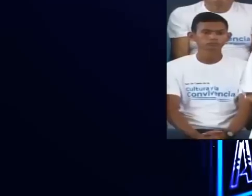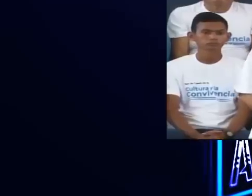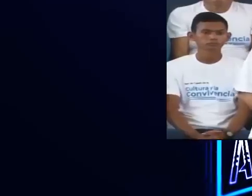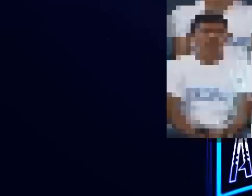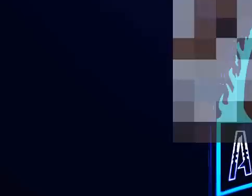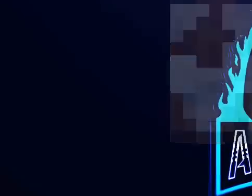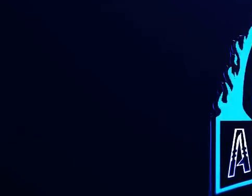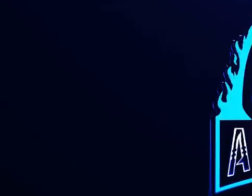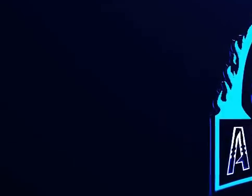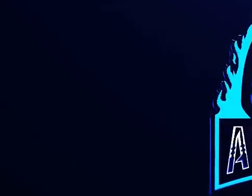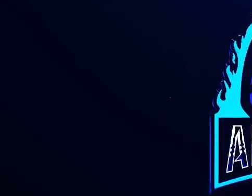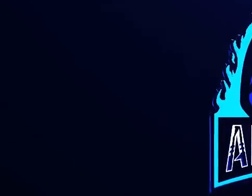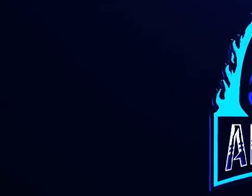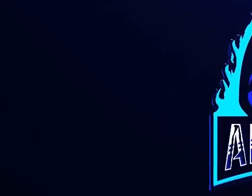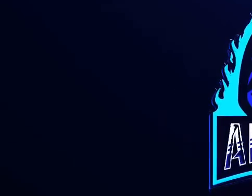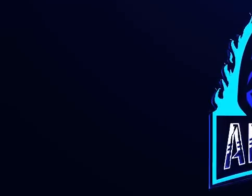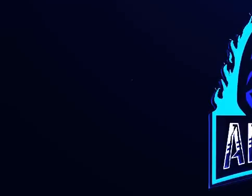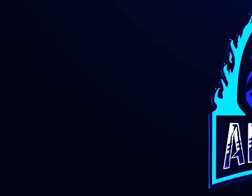Apretarnos el cincho.